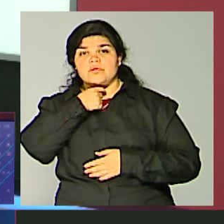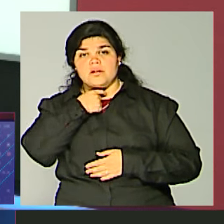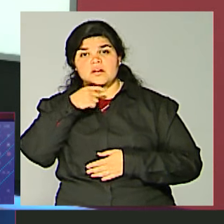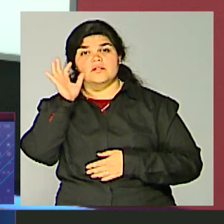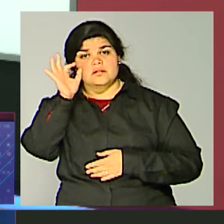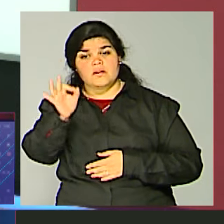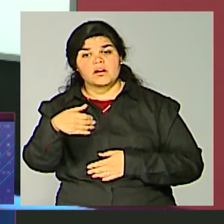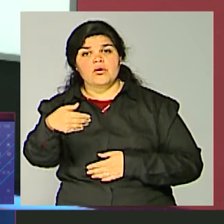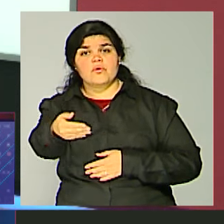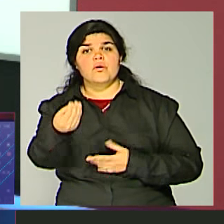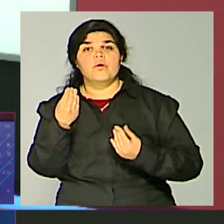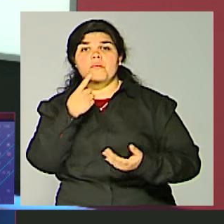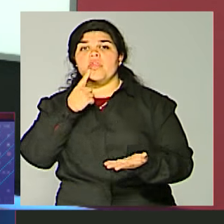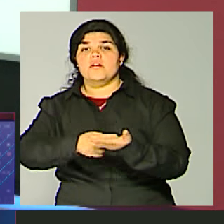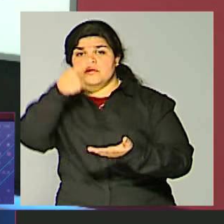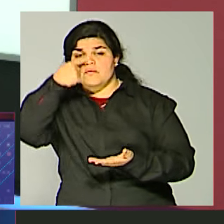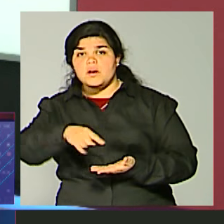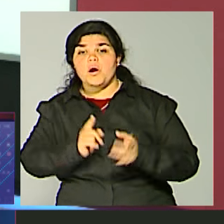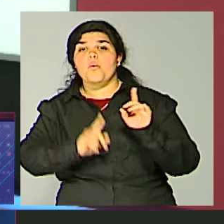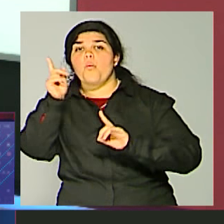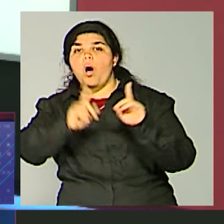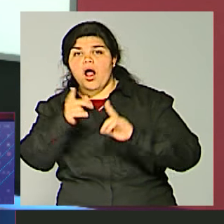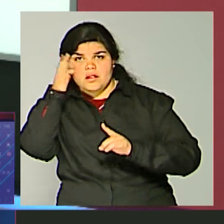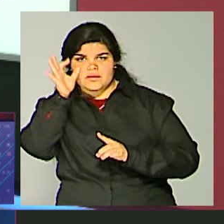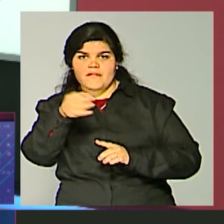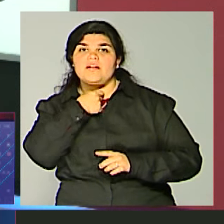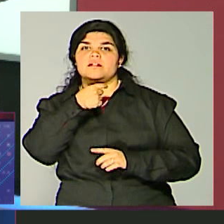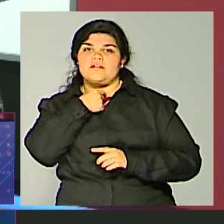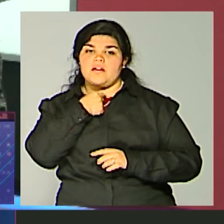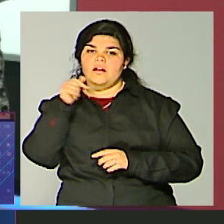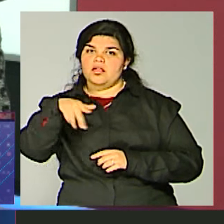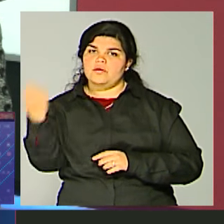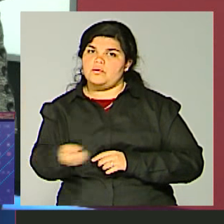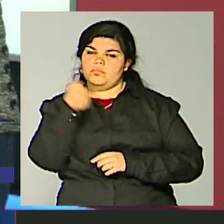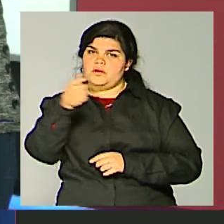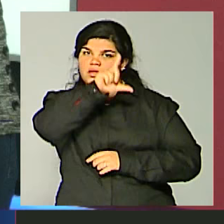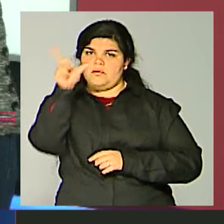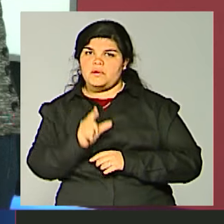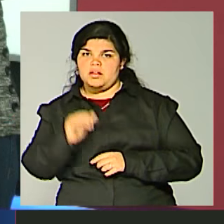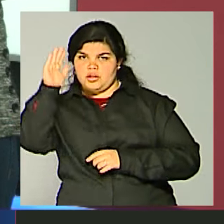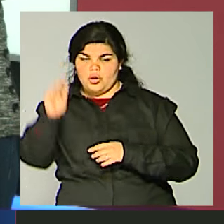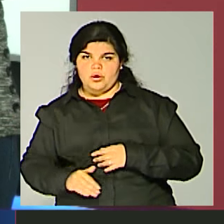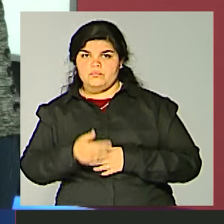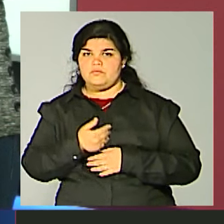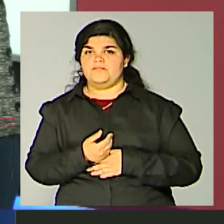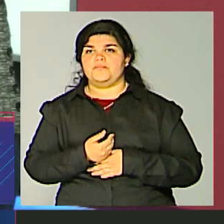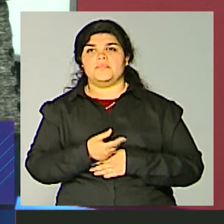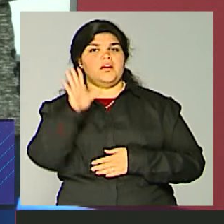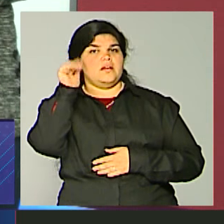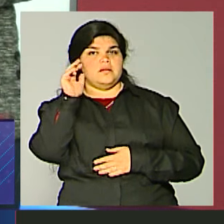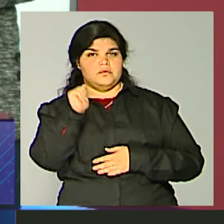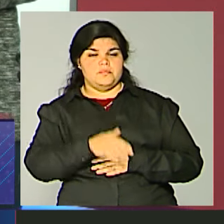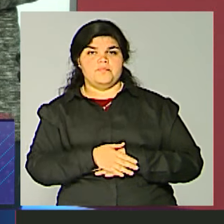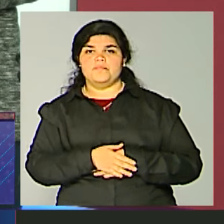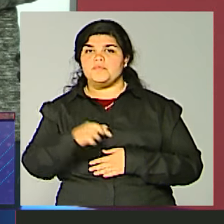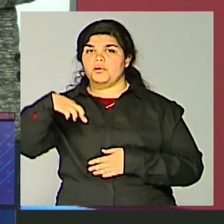el destino final de esta causa que, bueno, ha tenido relevancia nacional. Bueno, a sus órdenes para lo que necesiten. Hasta luego. Pablo